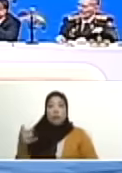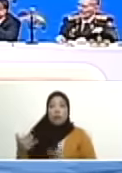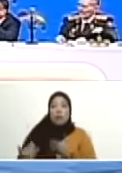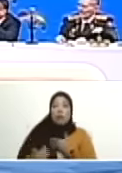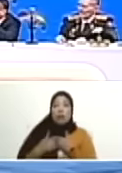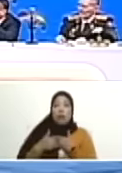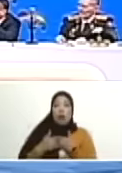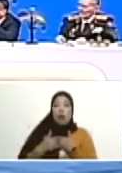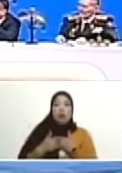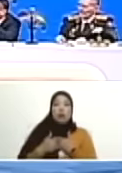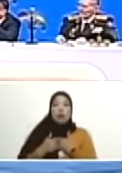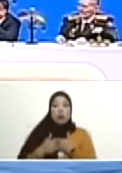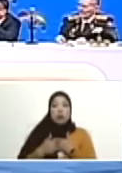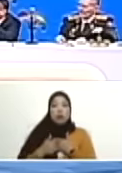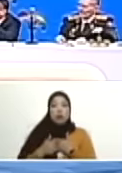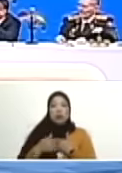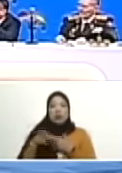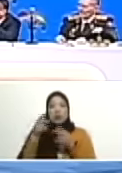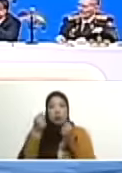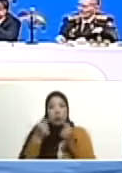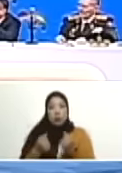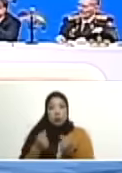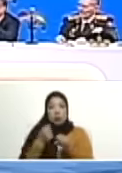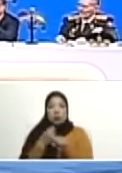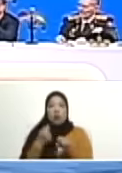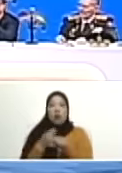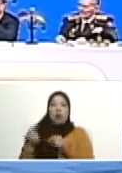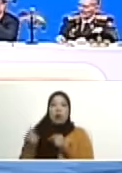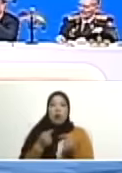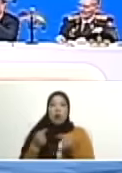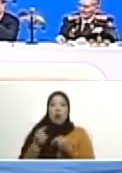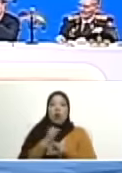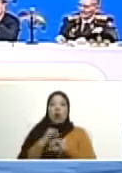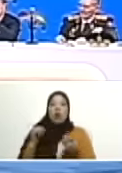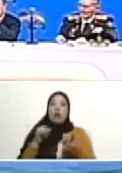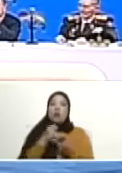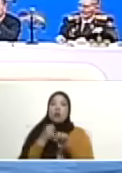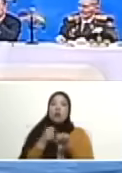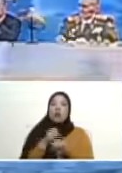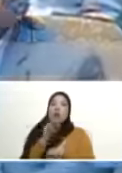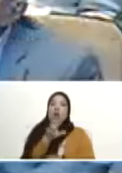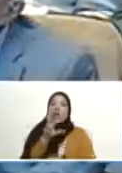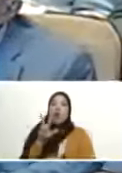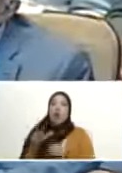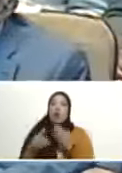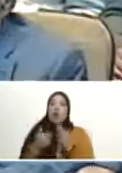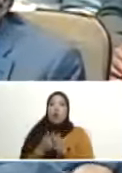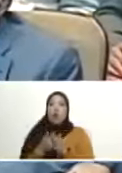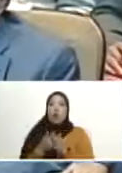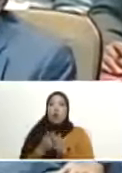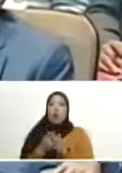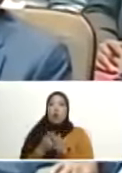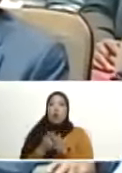brincarse los recursos diplomáticos que establece el artículo 33.